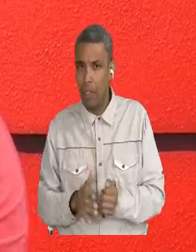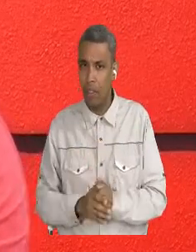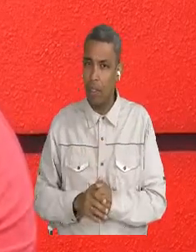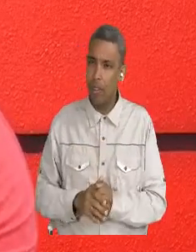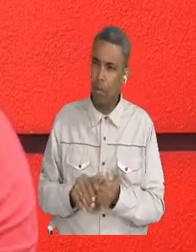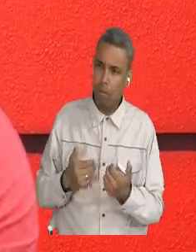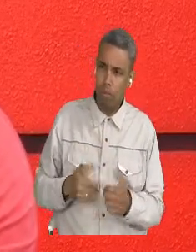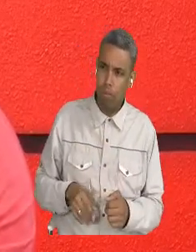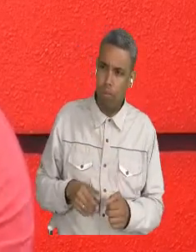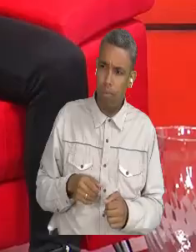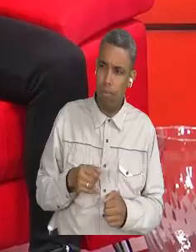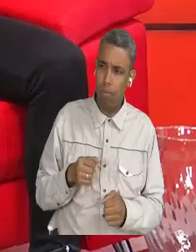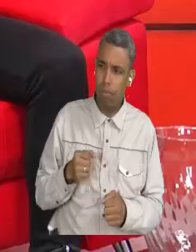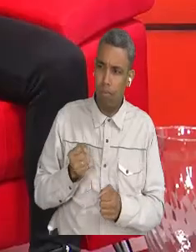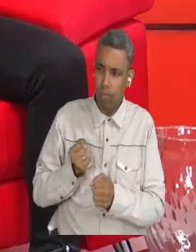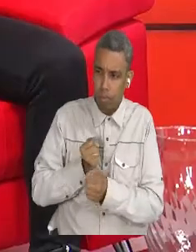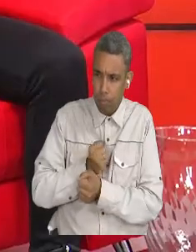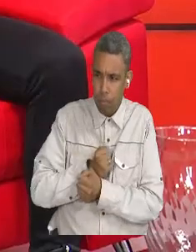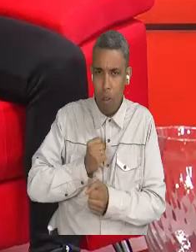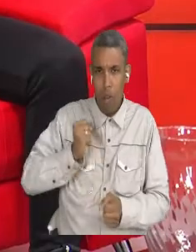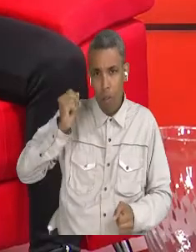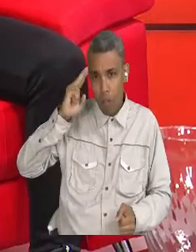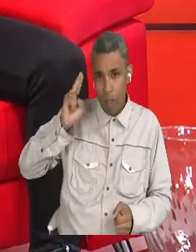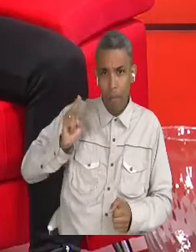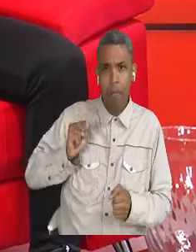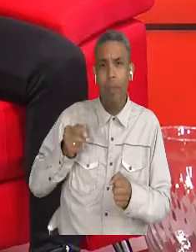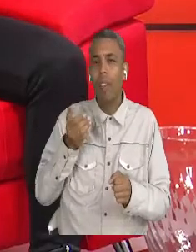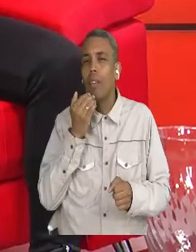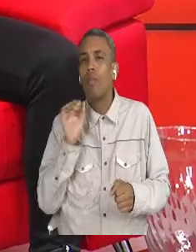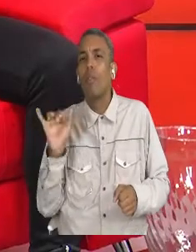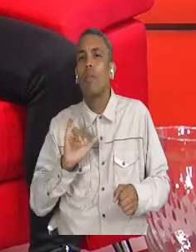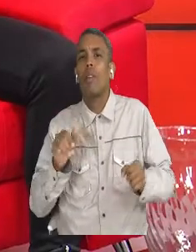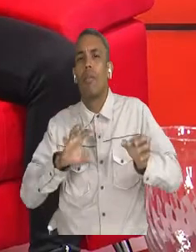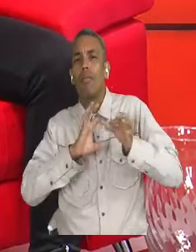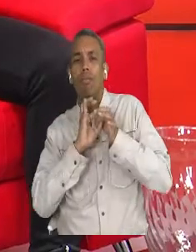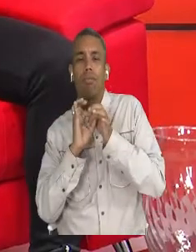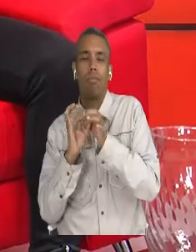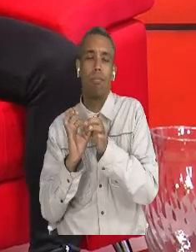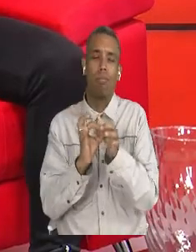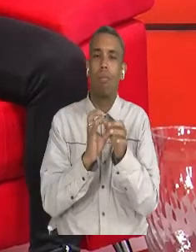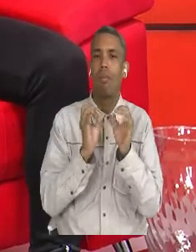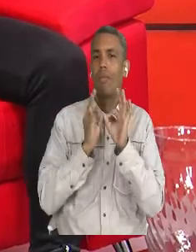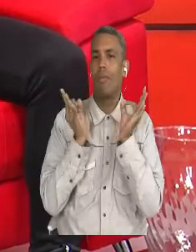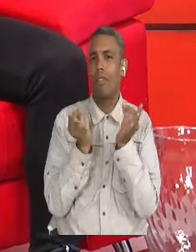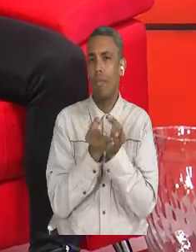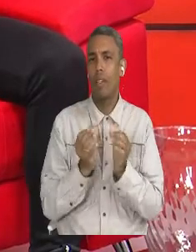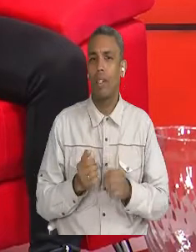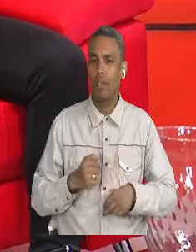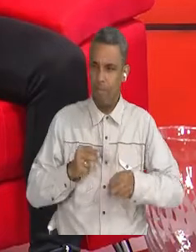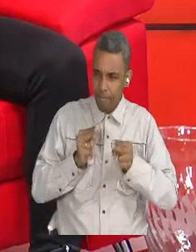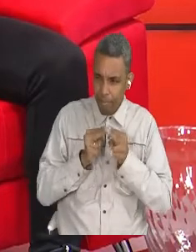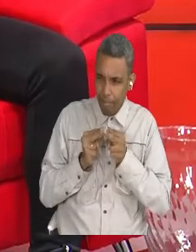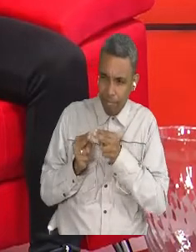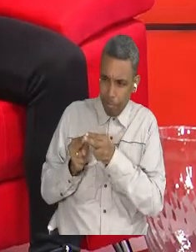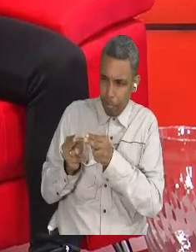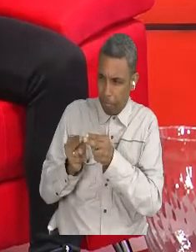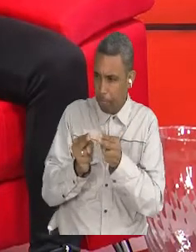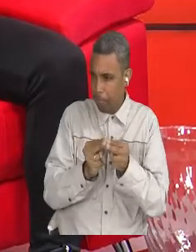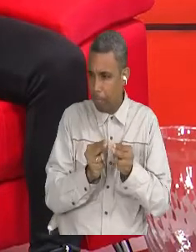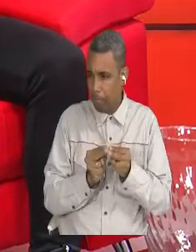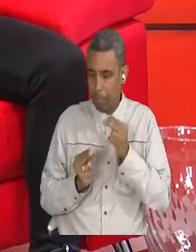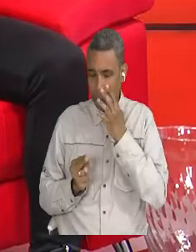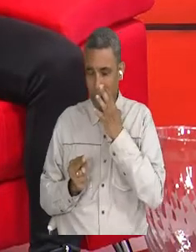a irme, no. Nosotros allá lo que hacemos es poder brindar a las personas un espacio a que se conozcan, a que se entrenen y